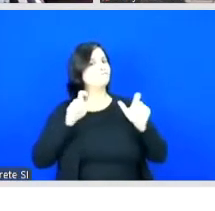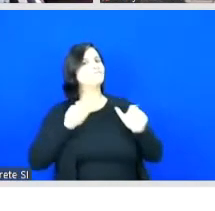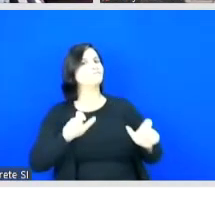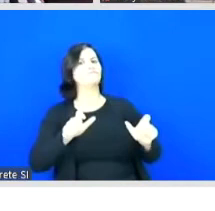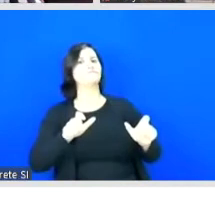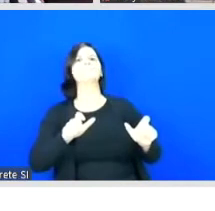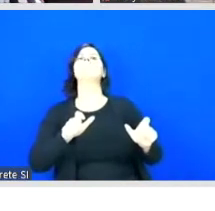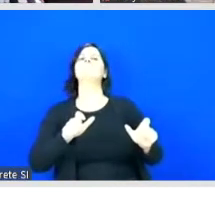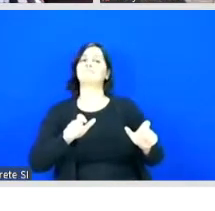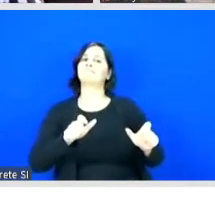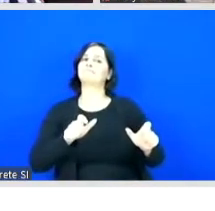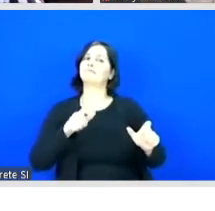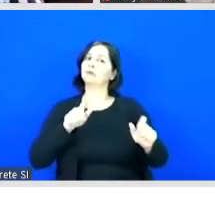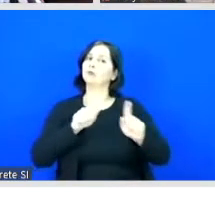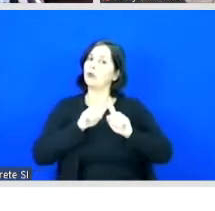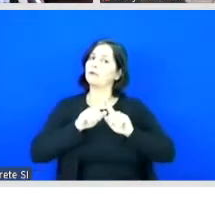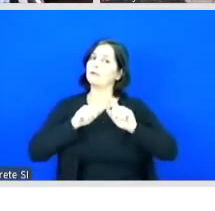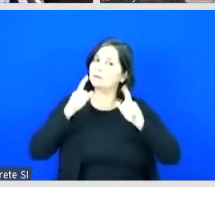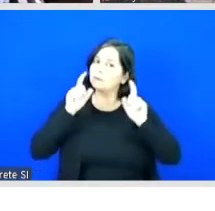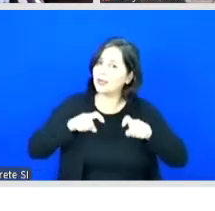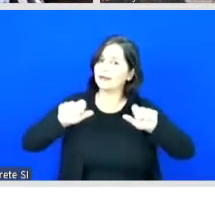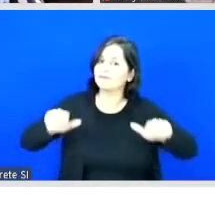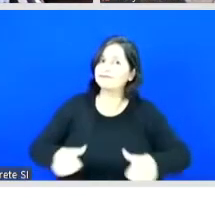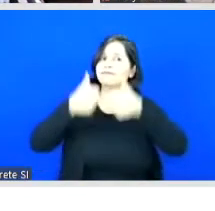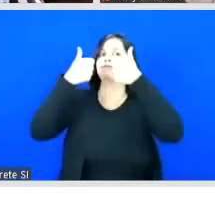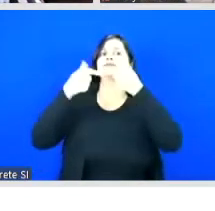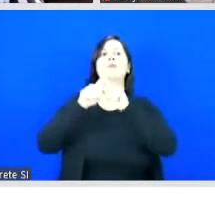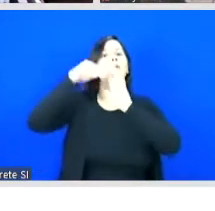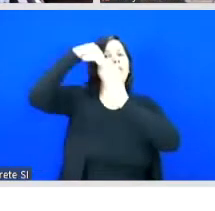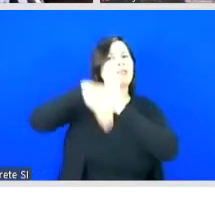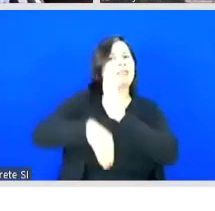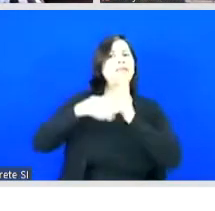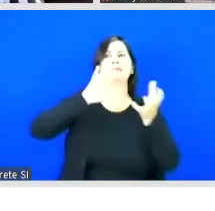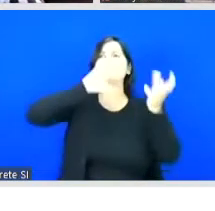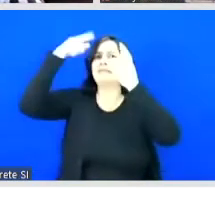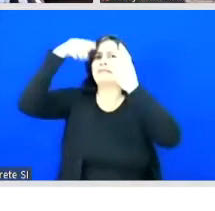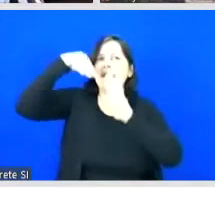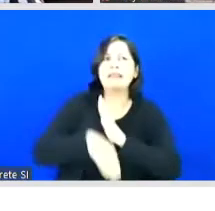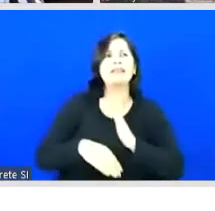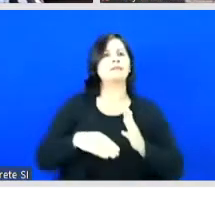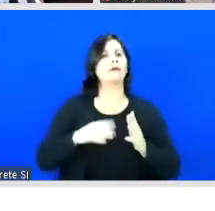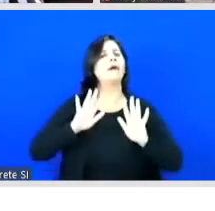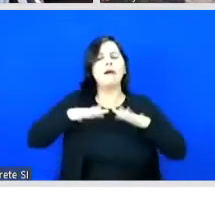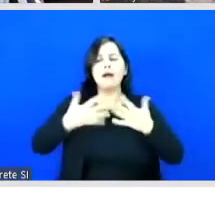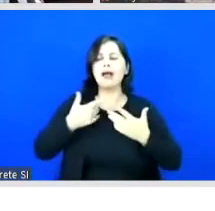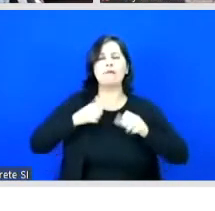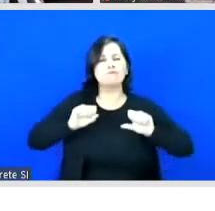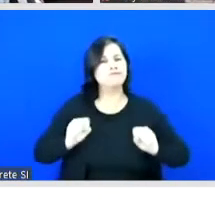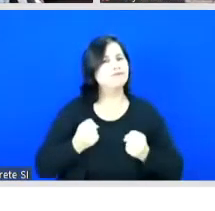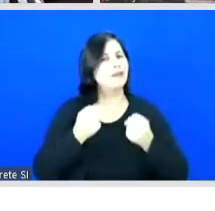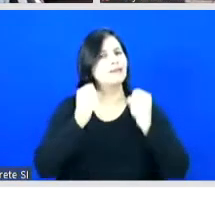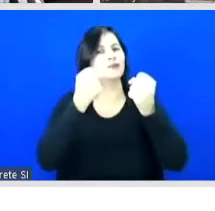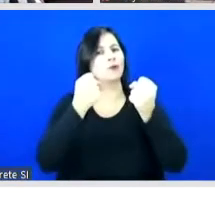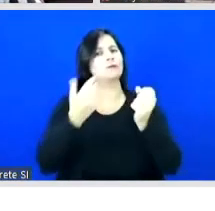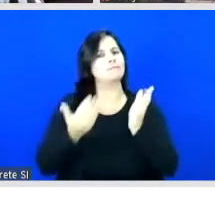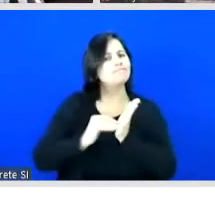las situaciones que están siendo provocadas por el cambio climático. Para cumplir con lo que establece la